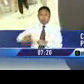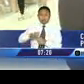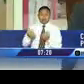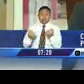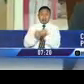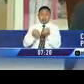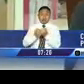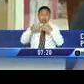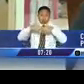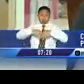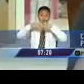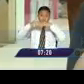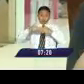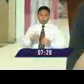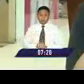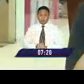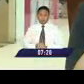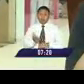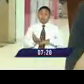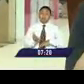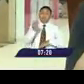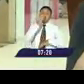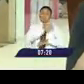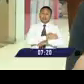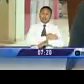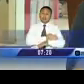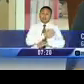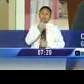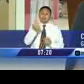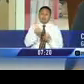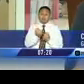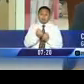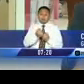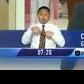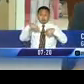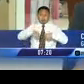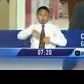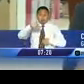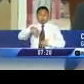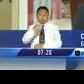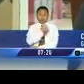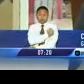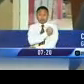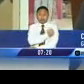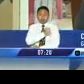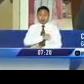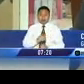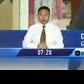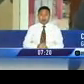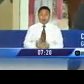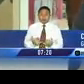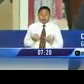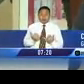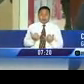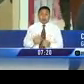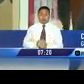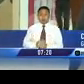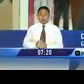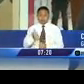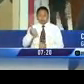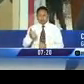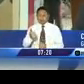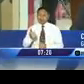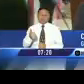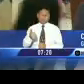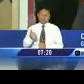productivo. En su momento creemos que fue una medida que apoyó a que la gente se vacune. Hoy en día era una medida poco eficiente y